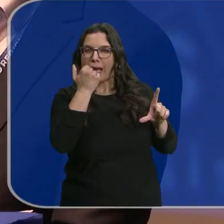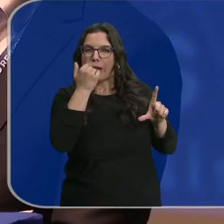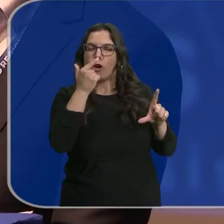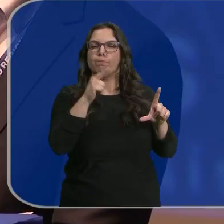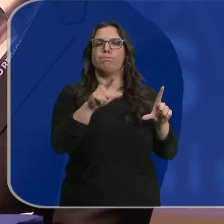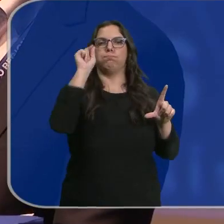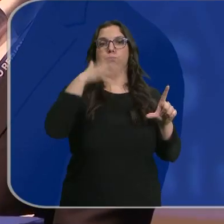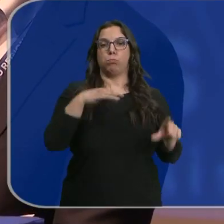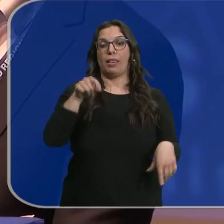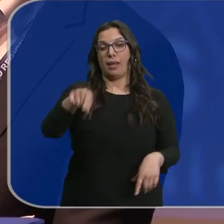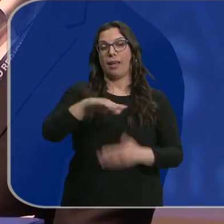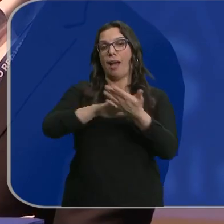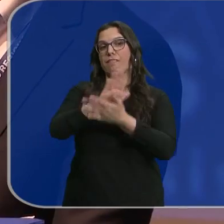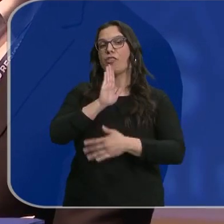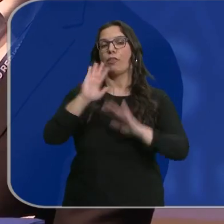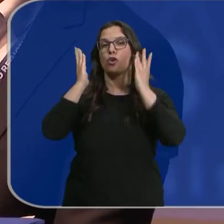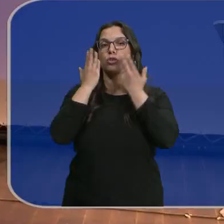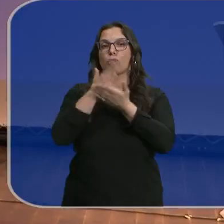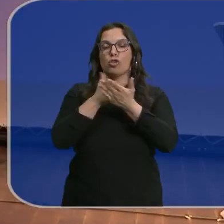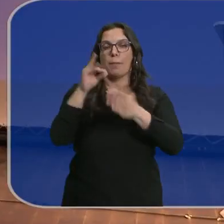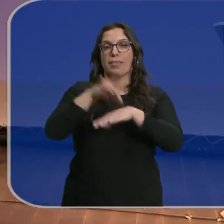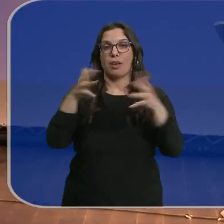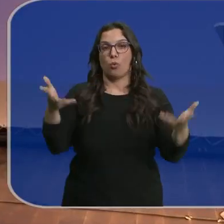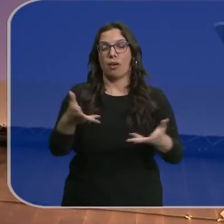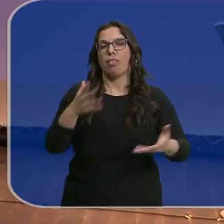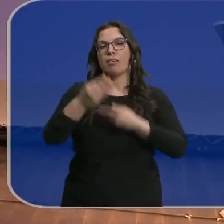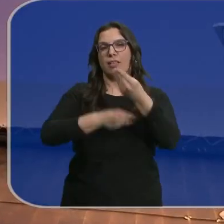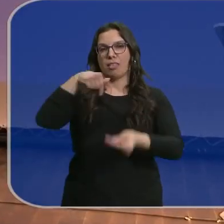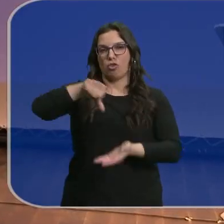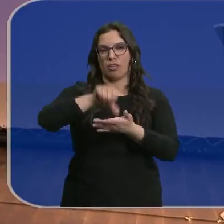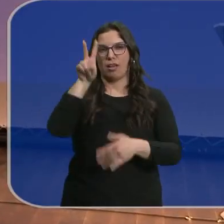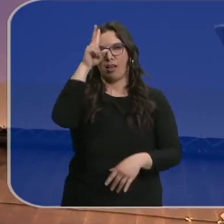los que se habla en el Congreso Regional de Medicina de Urgencias que se celebra en Ávila.